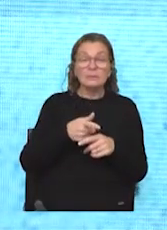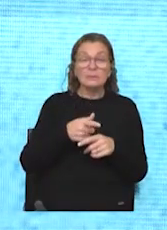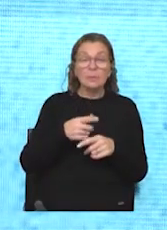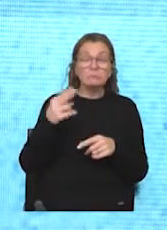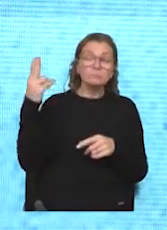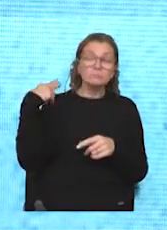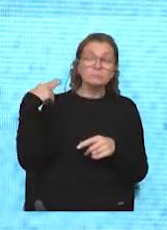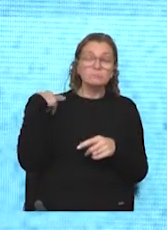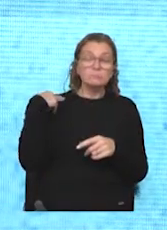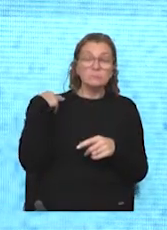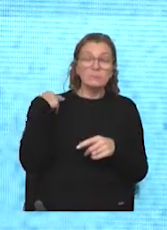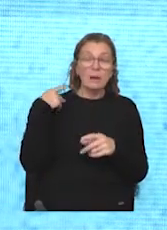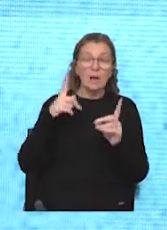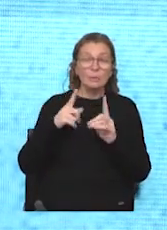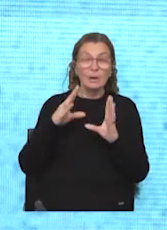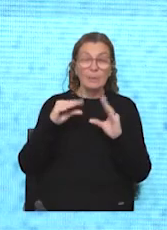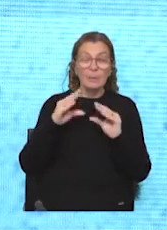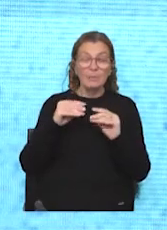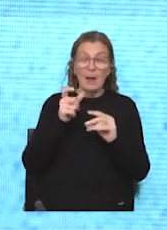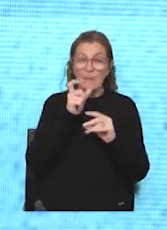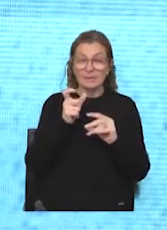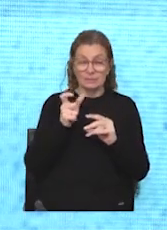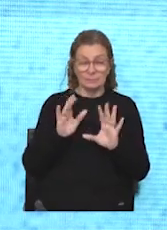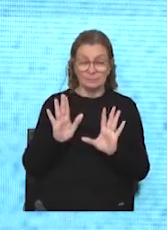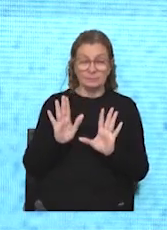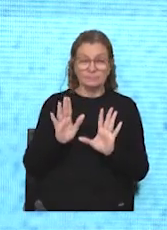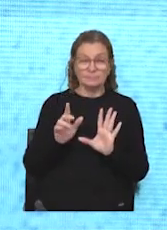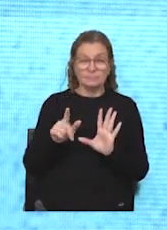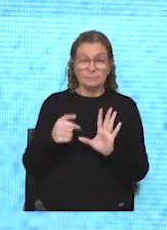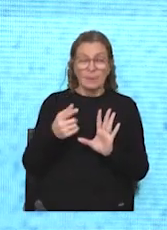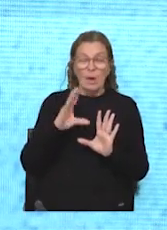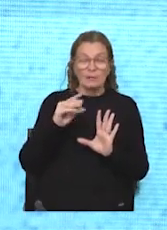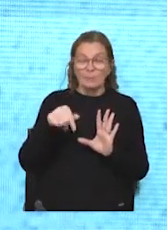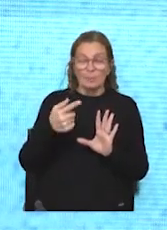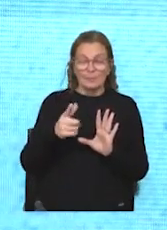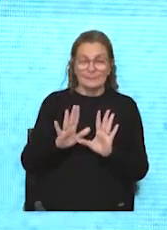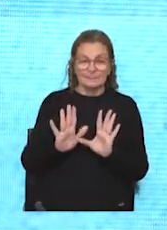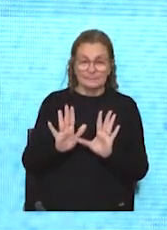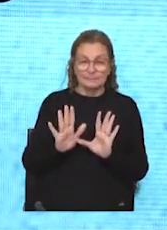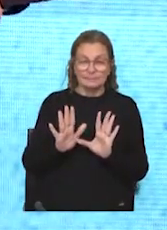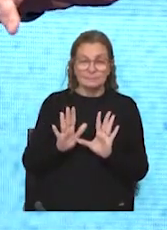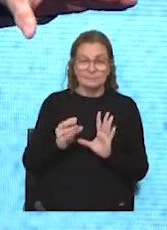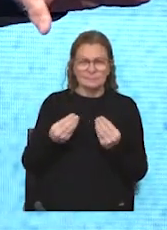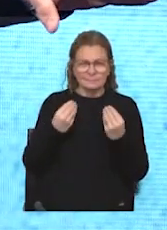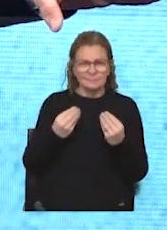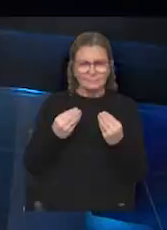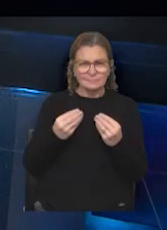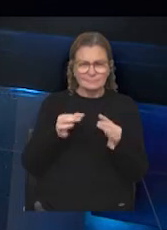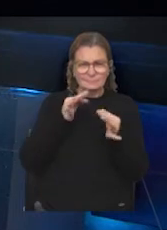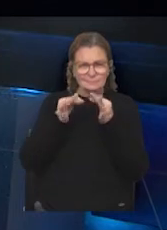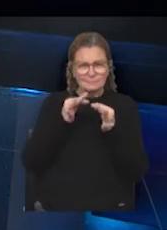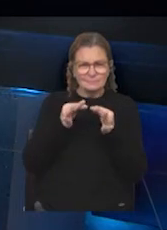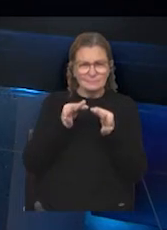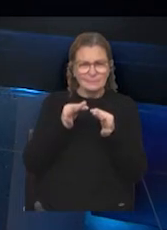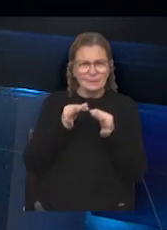mando no cierta fonética que hay en el apellido de los que están al mando eso hablaremos y qué es esto me puedes explicar qué es esto por